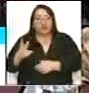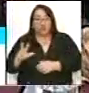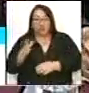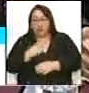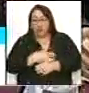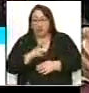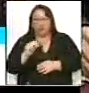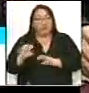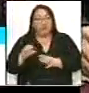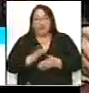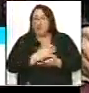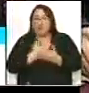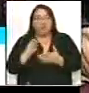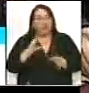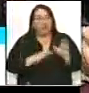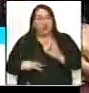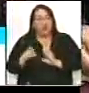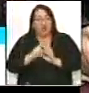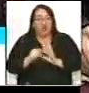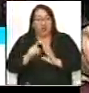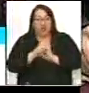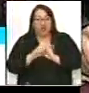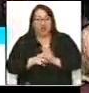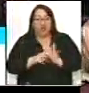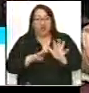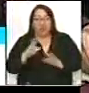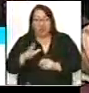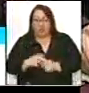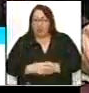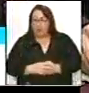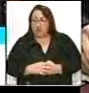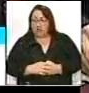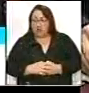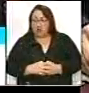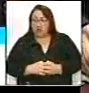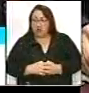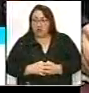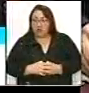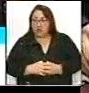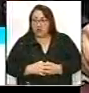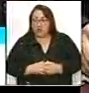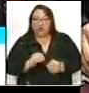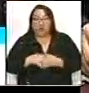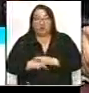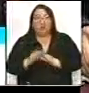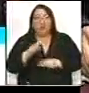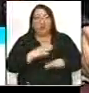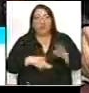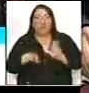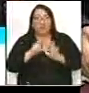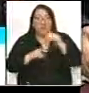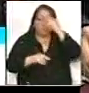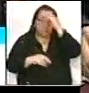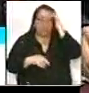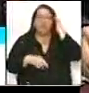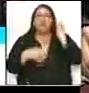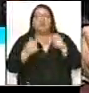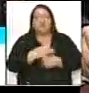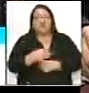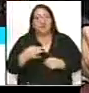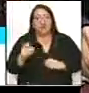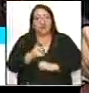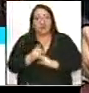no habían movimientos regionales. La Constitución del 93 introduce los movimientos regionales, que luego pueden ser además